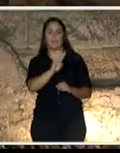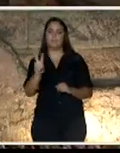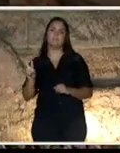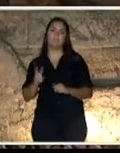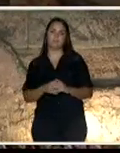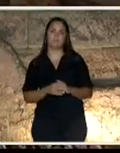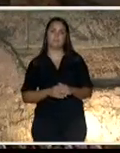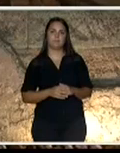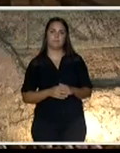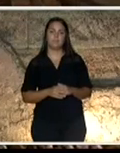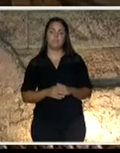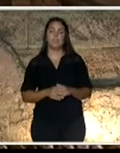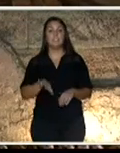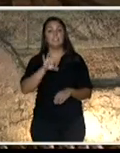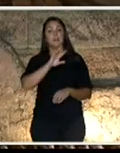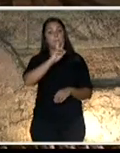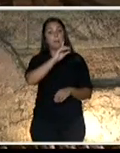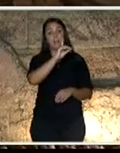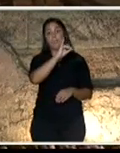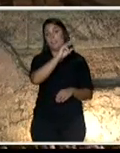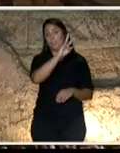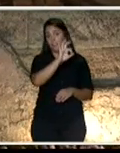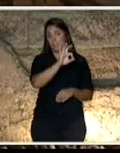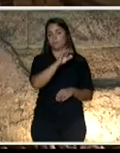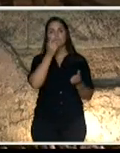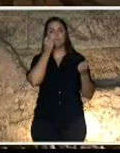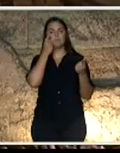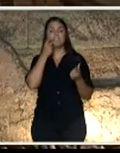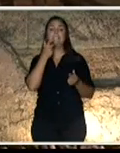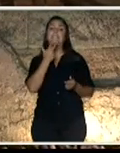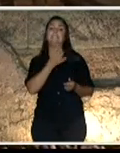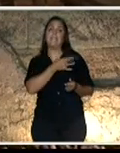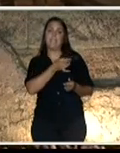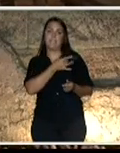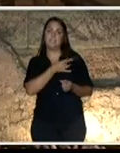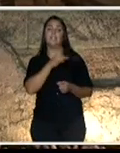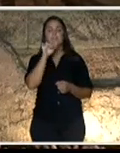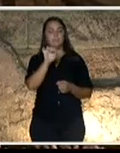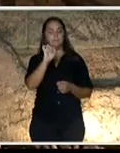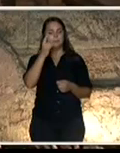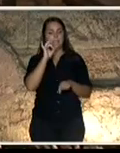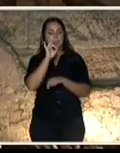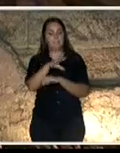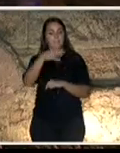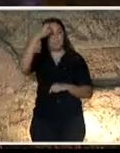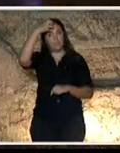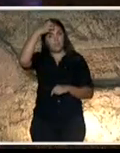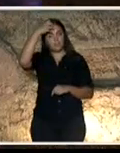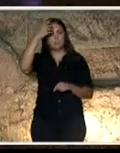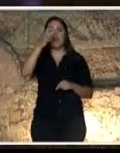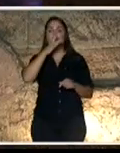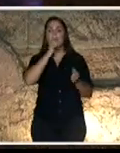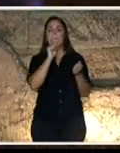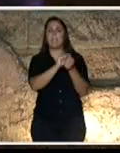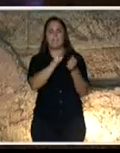Pacífico. Pedro de Valdivia, descubridor de Chile, cuya primera carta al rey se halla esculpida sobre